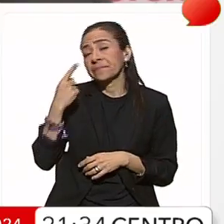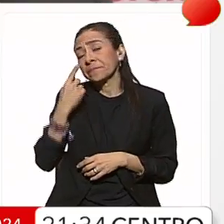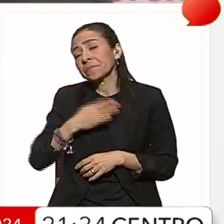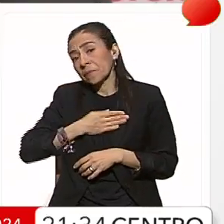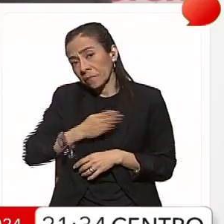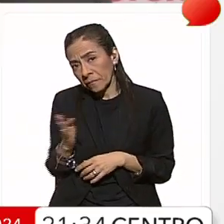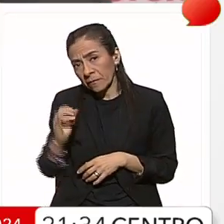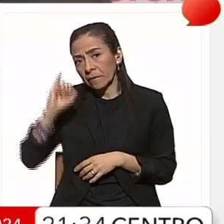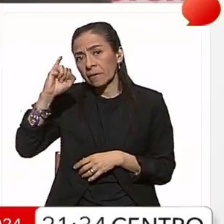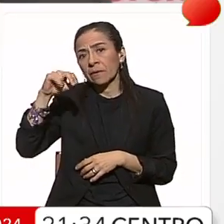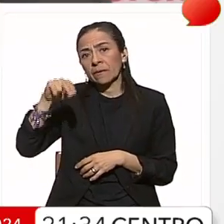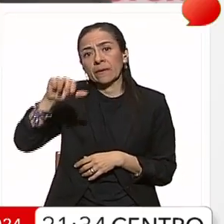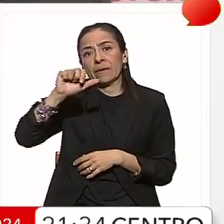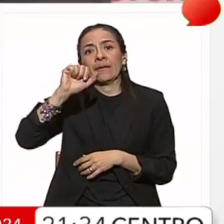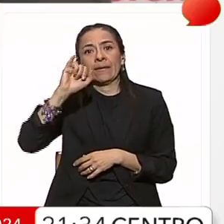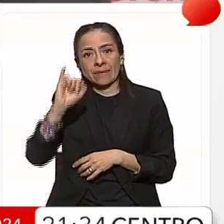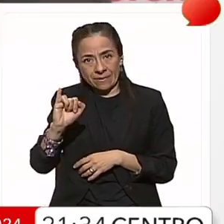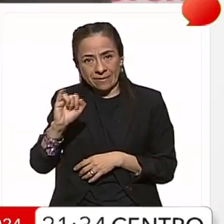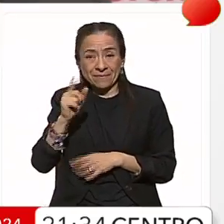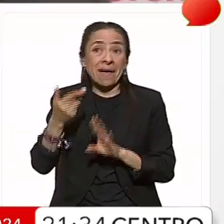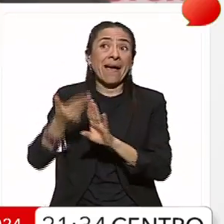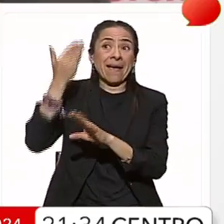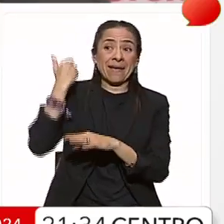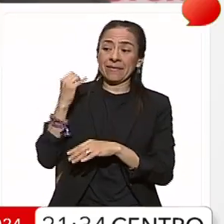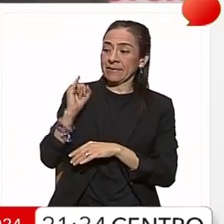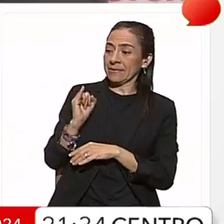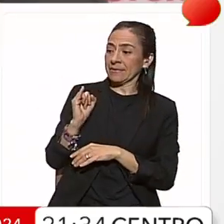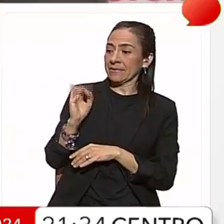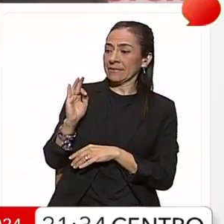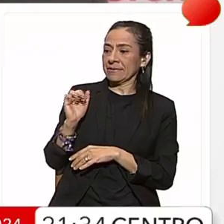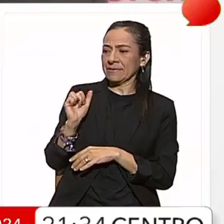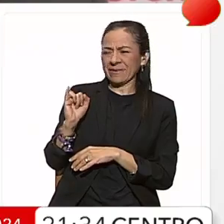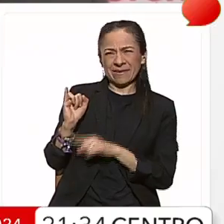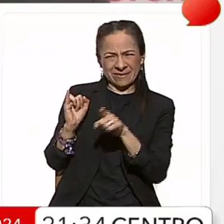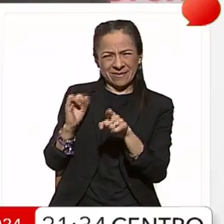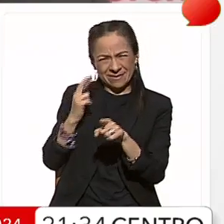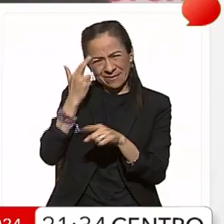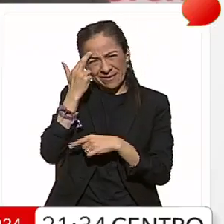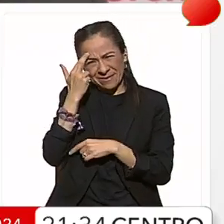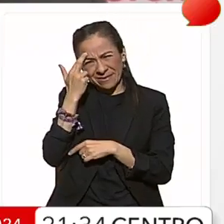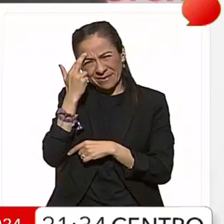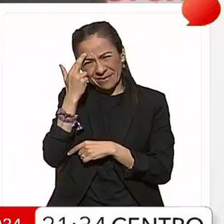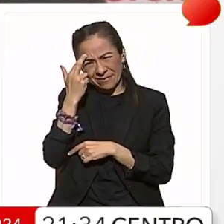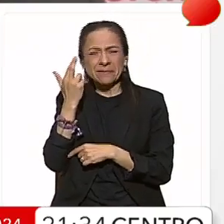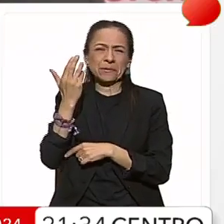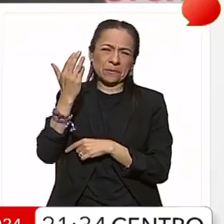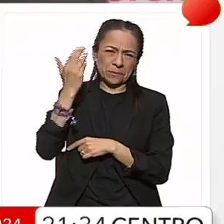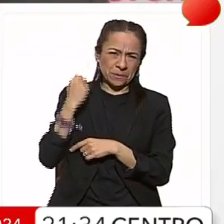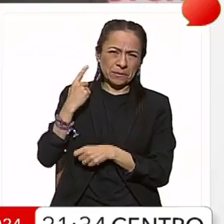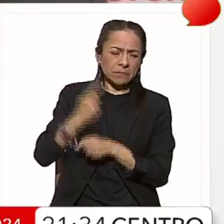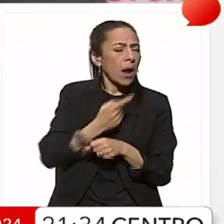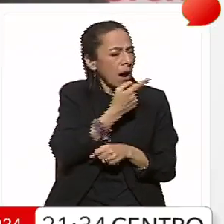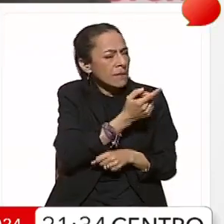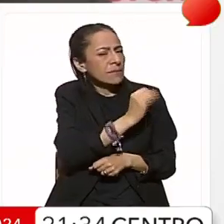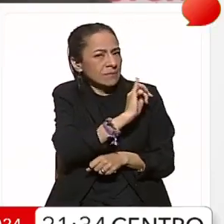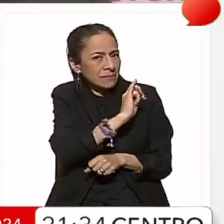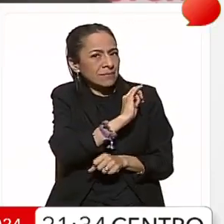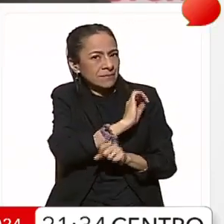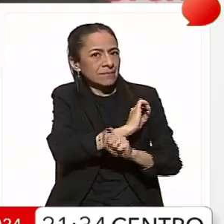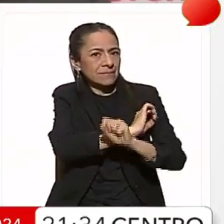reitero, antes había el IFAI, yo no sé si se recuerdan ustedes, sí, claro. y era un